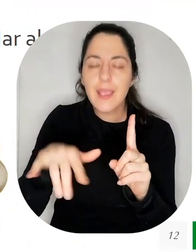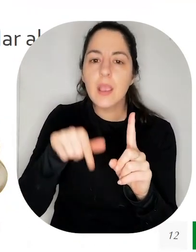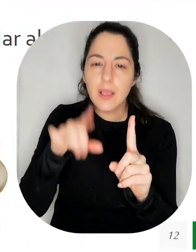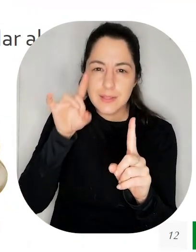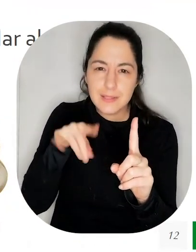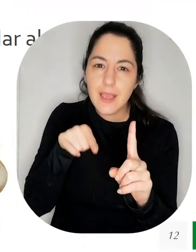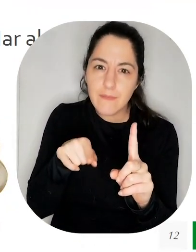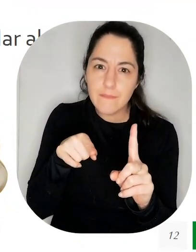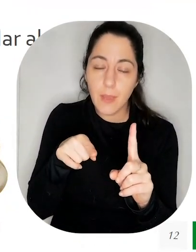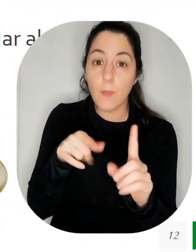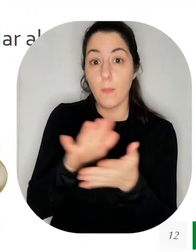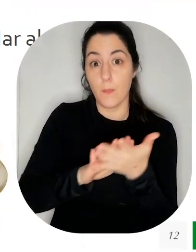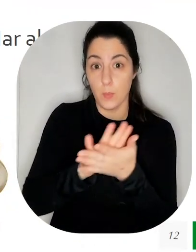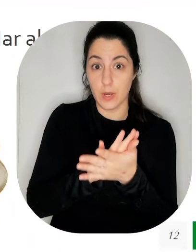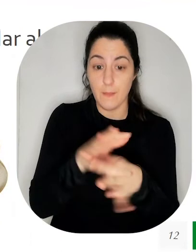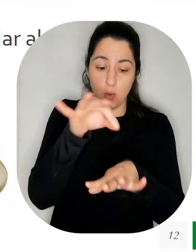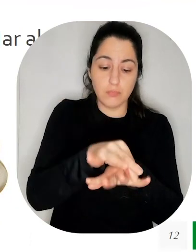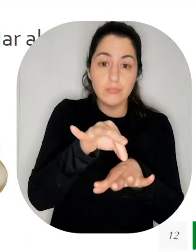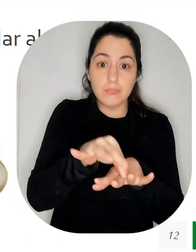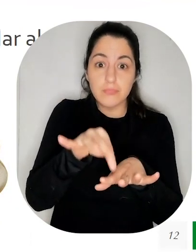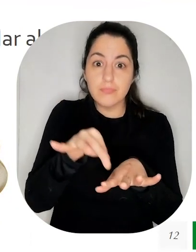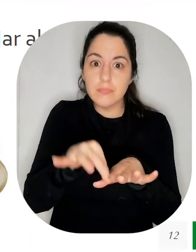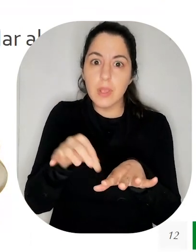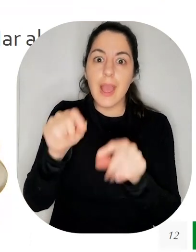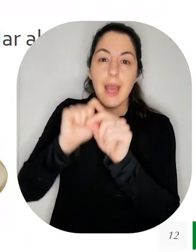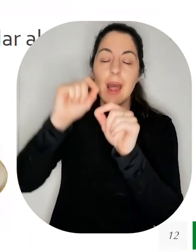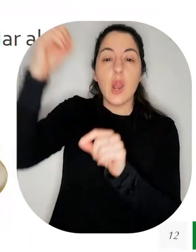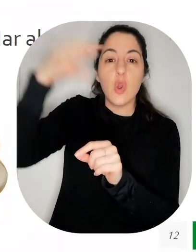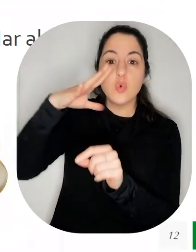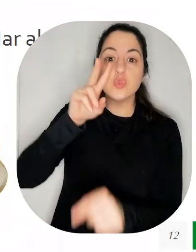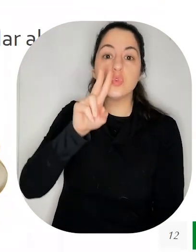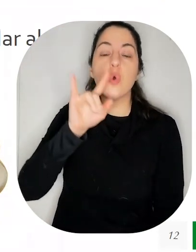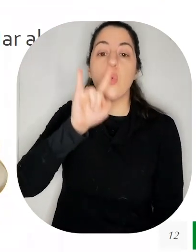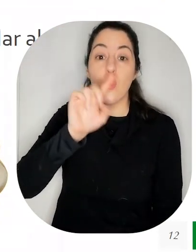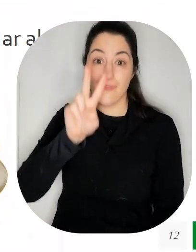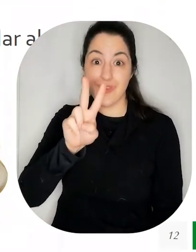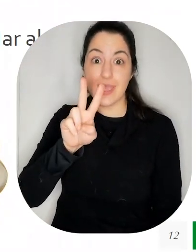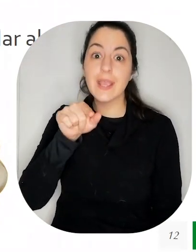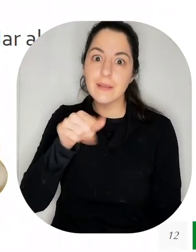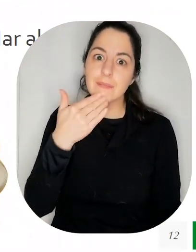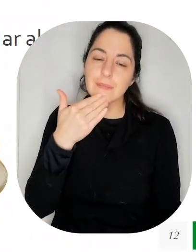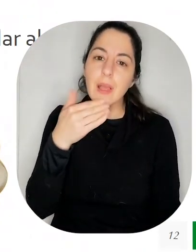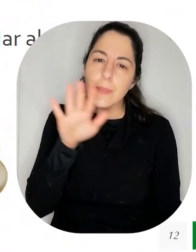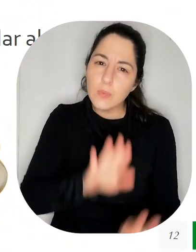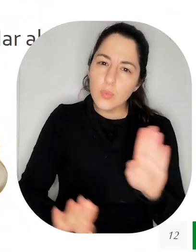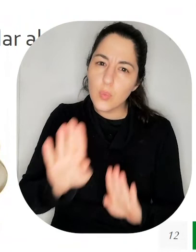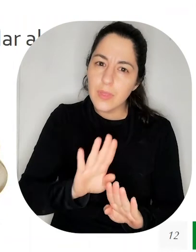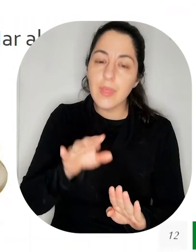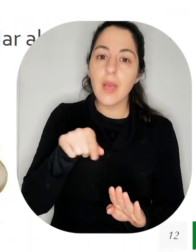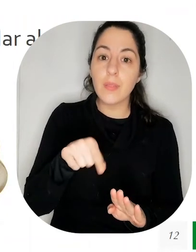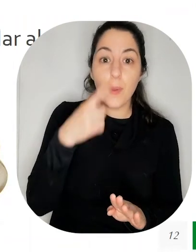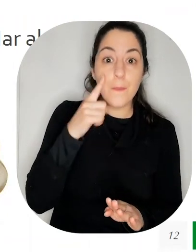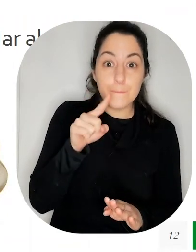ejemplo, en estos post cosecha, por un lado, que les comentaba que se pueden exponer a luz ultravioleta, y también va a ayudar a preservar sus